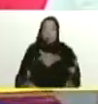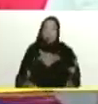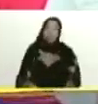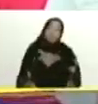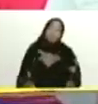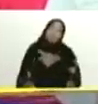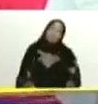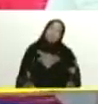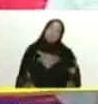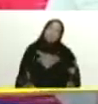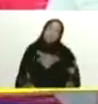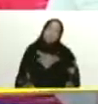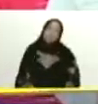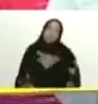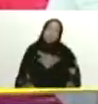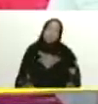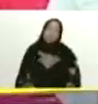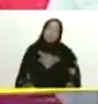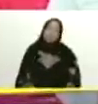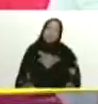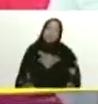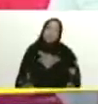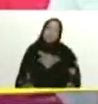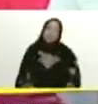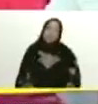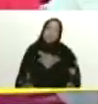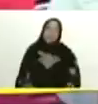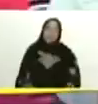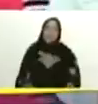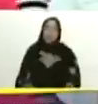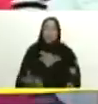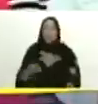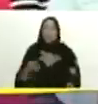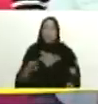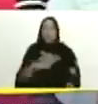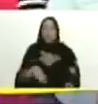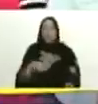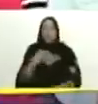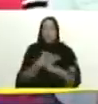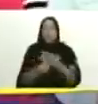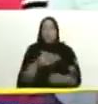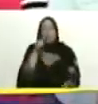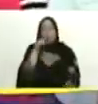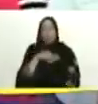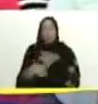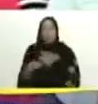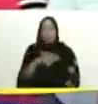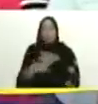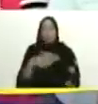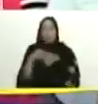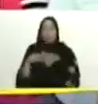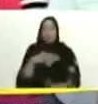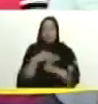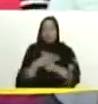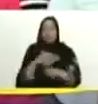¿y cómo? ¿Y dónde está el pueblo bolivariano, el pueblo chavista?